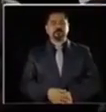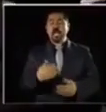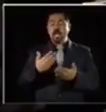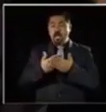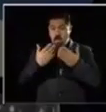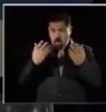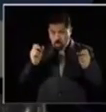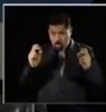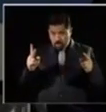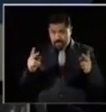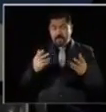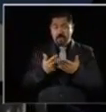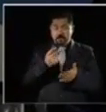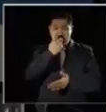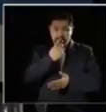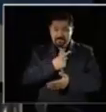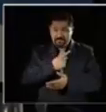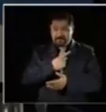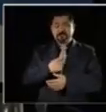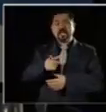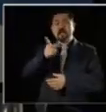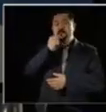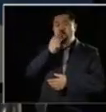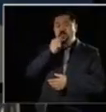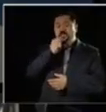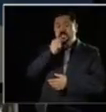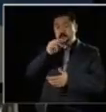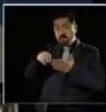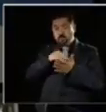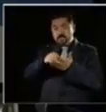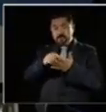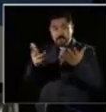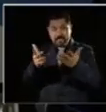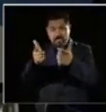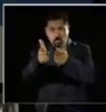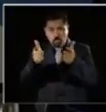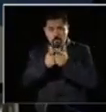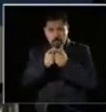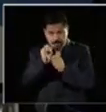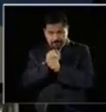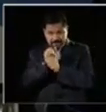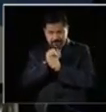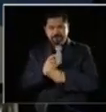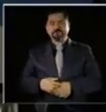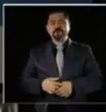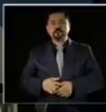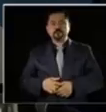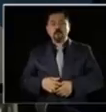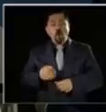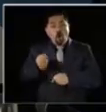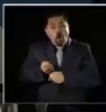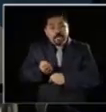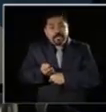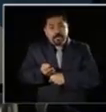menciona de que la Policía Municipal crearía periciales, ahorita la Policía Municipal debe